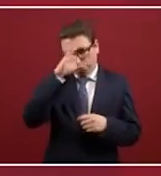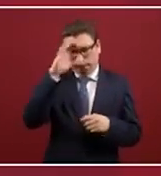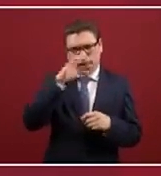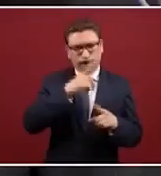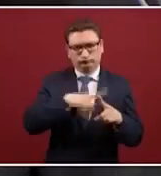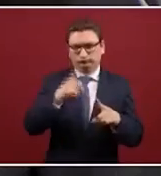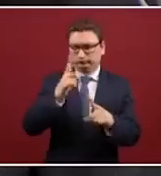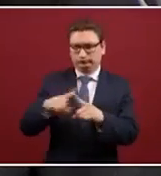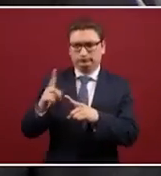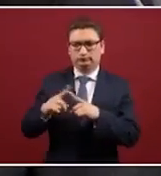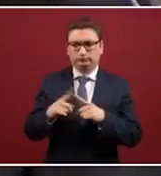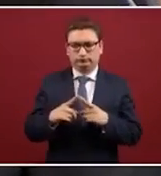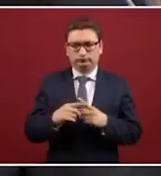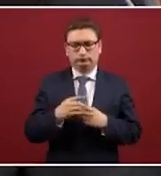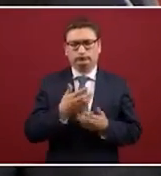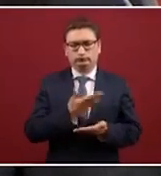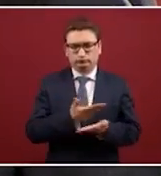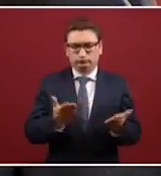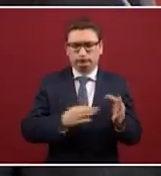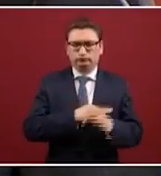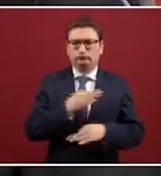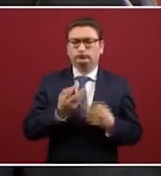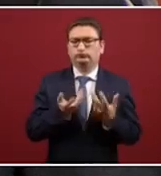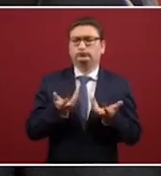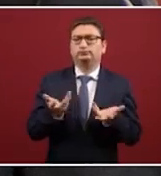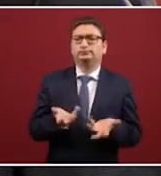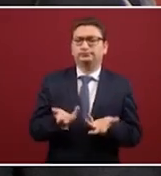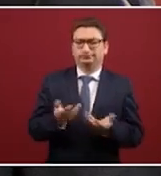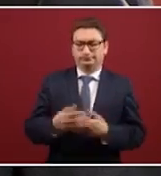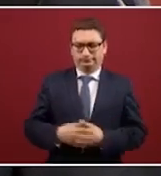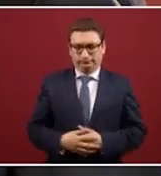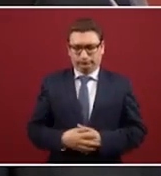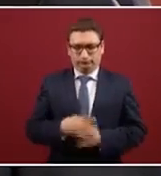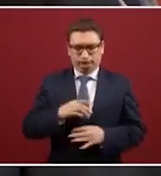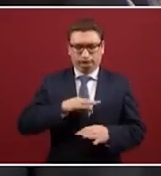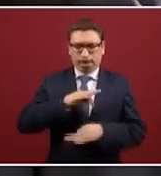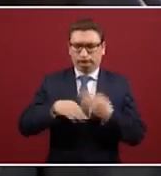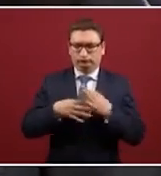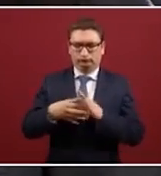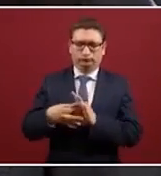para un actor de unidad